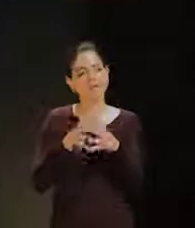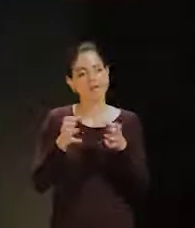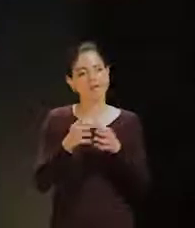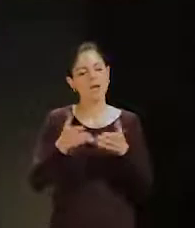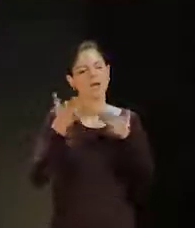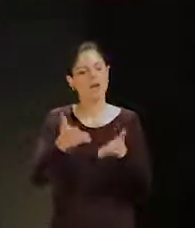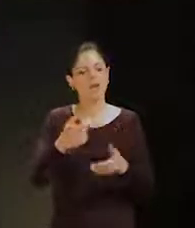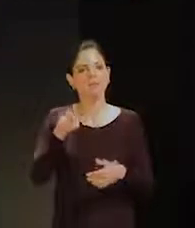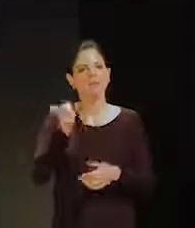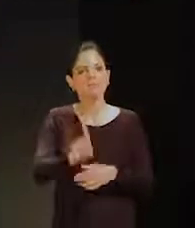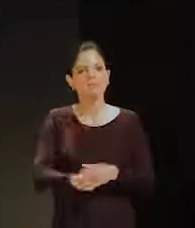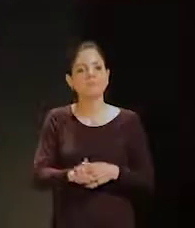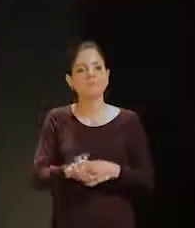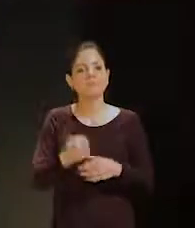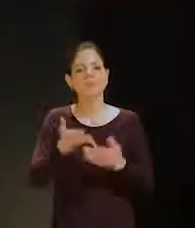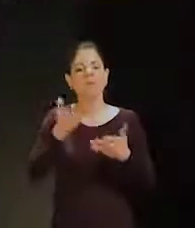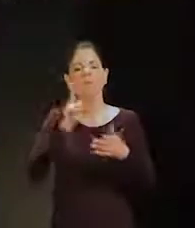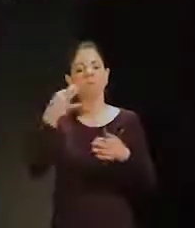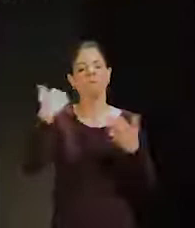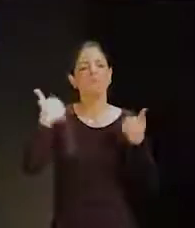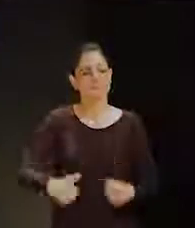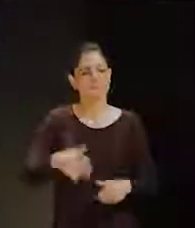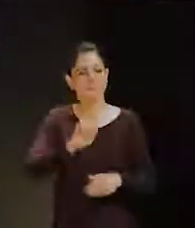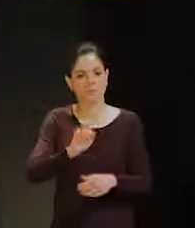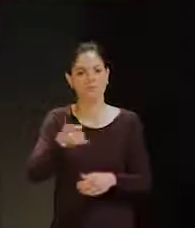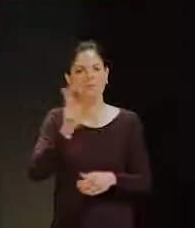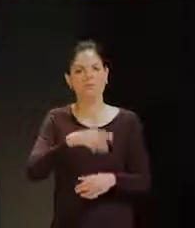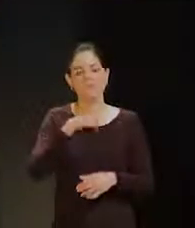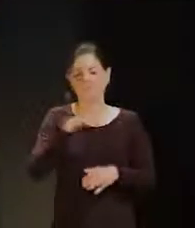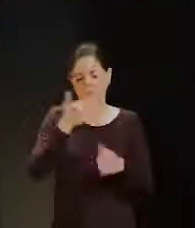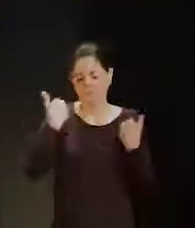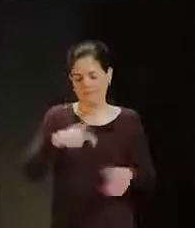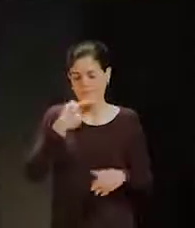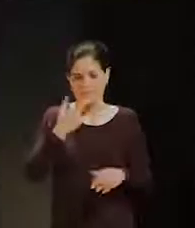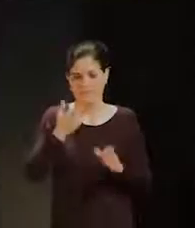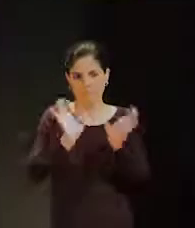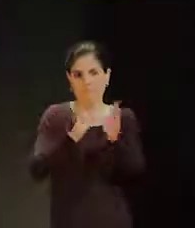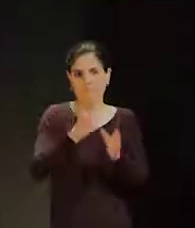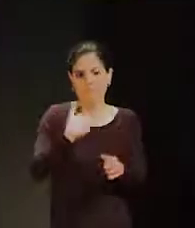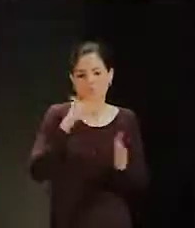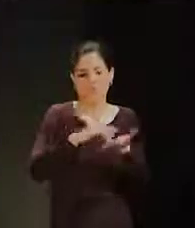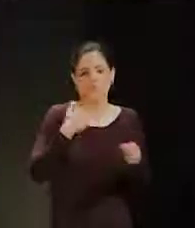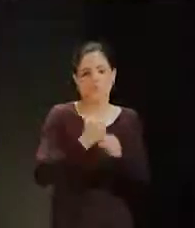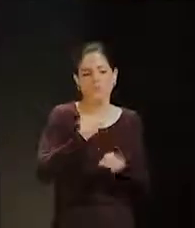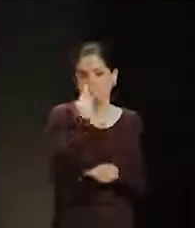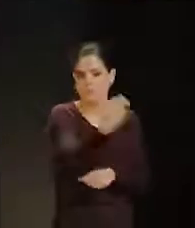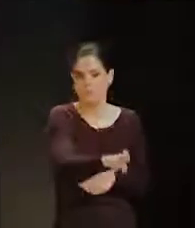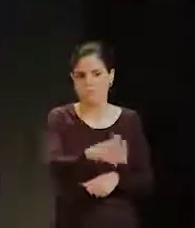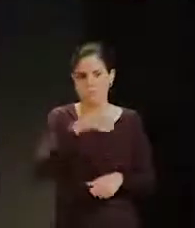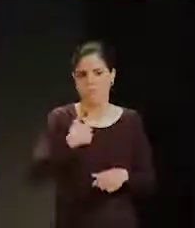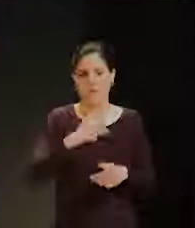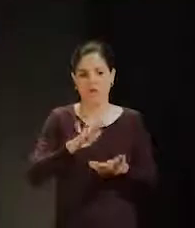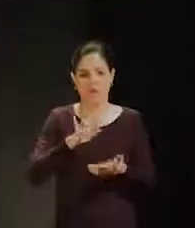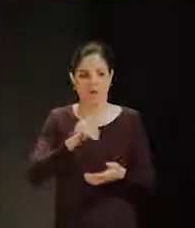ayudarte, pero no ayudarme físicamente, porque de eso no necesito la ayuda de la comunidad cuando trabajo. Por eso yo tengo